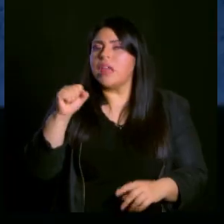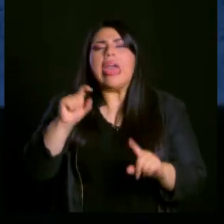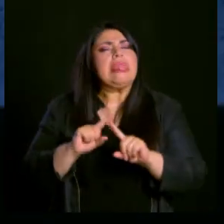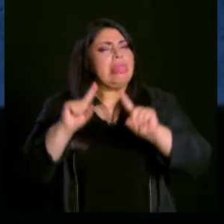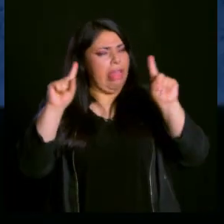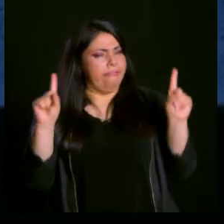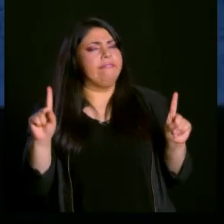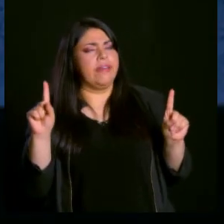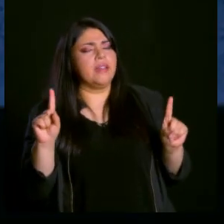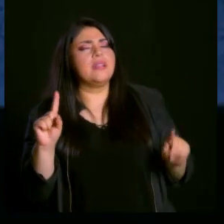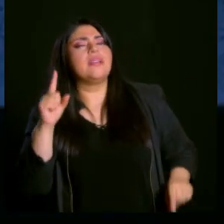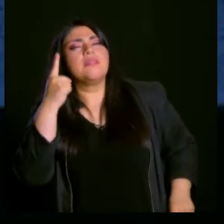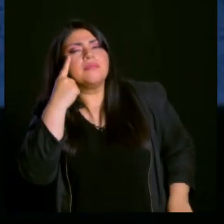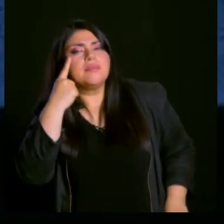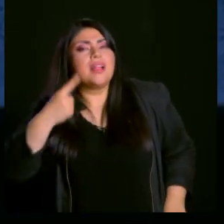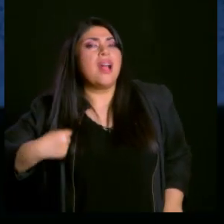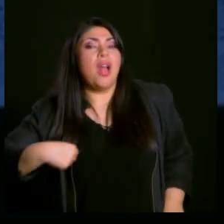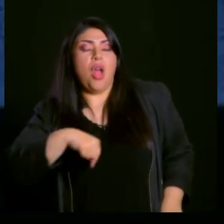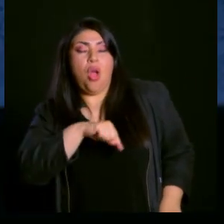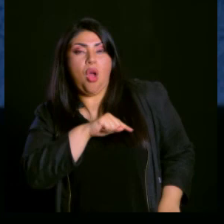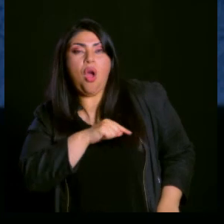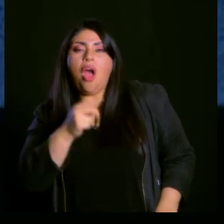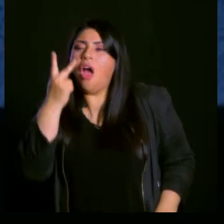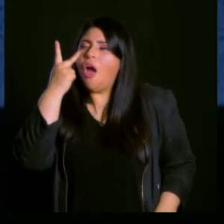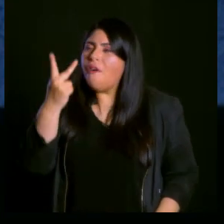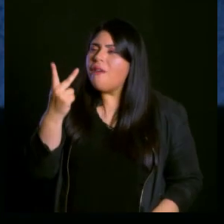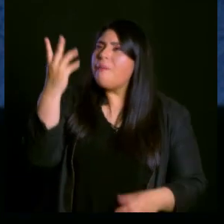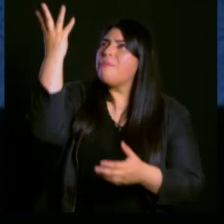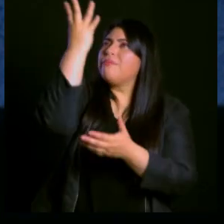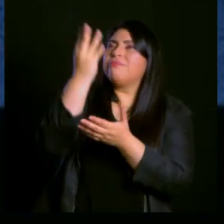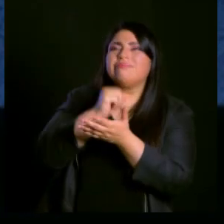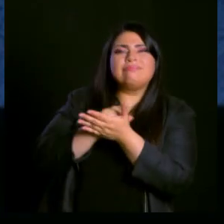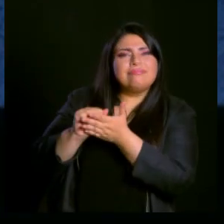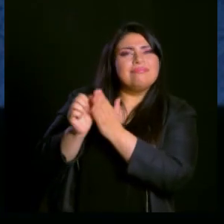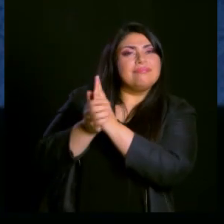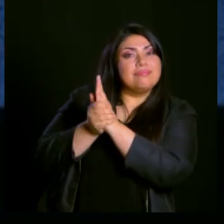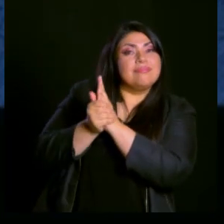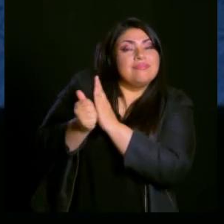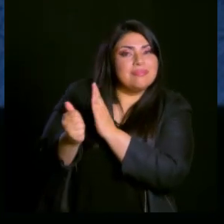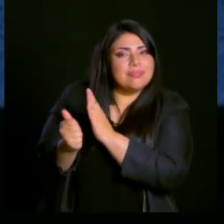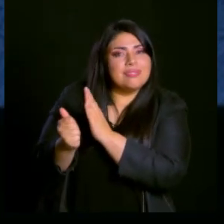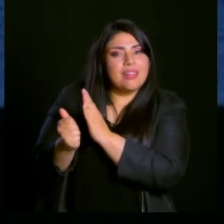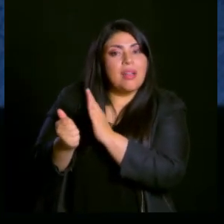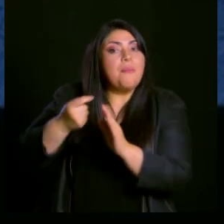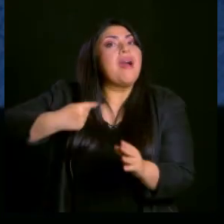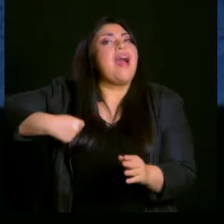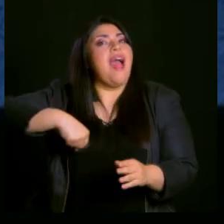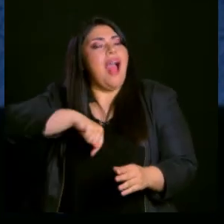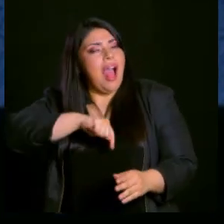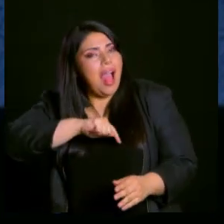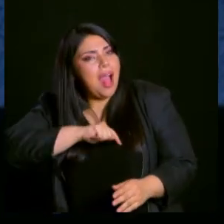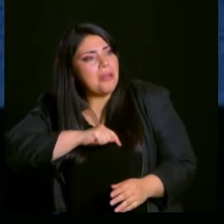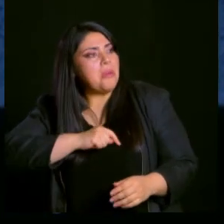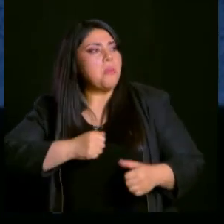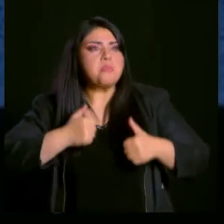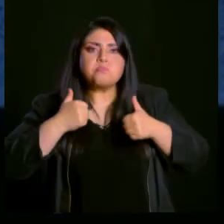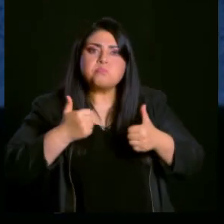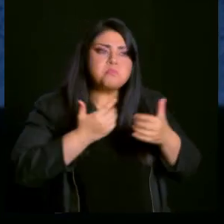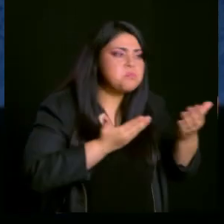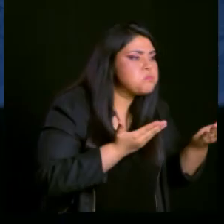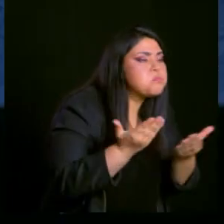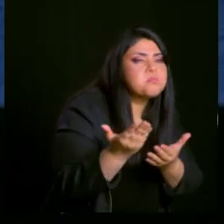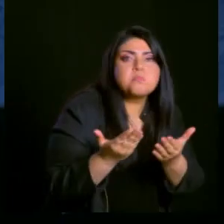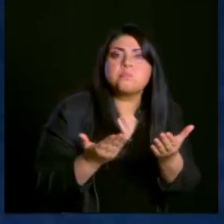cuando nosotros estamos yendo los dones del Espíritu Santo para que seamos de provecho para que seamos útiles a